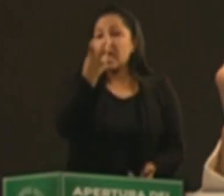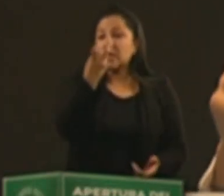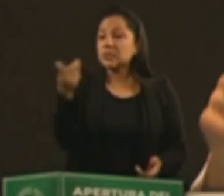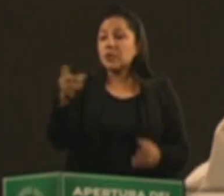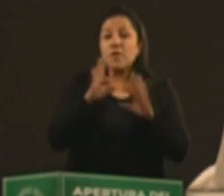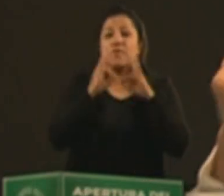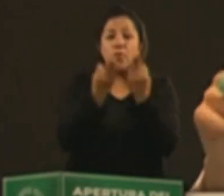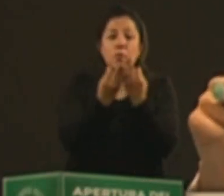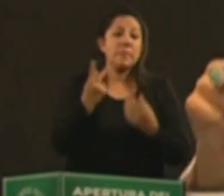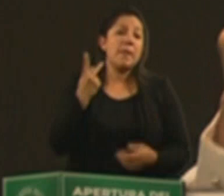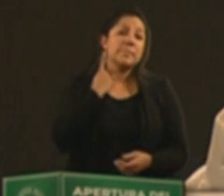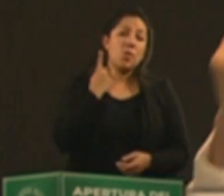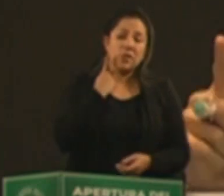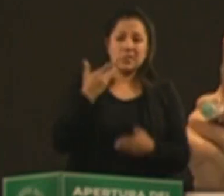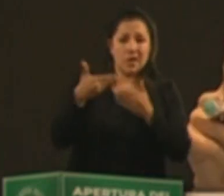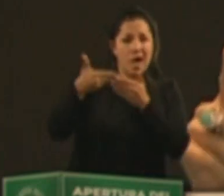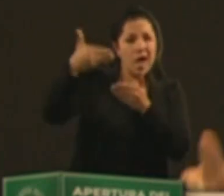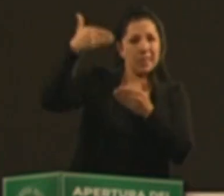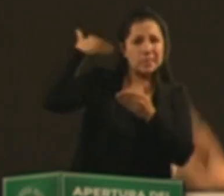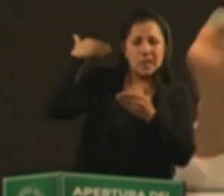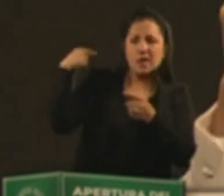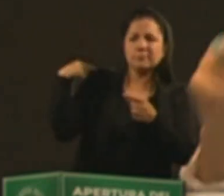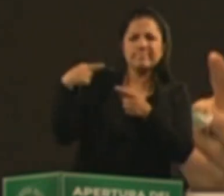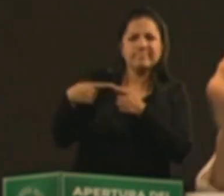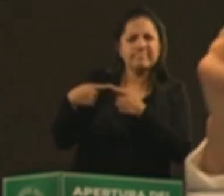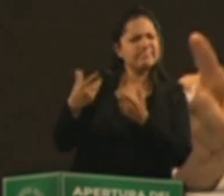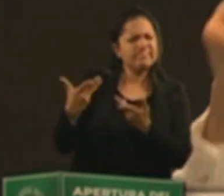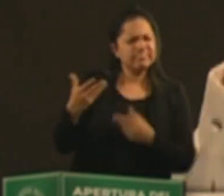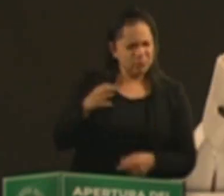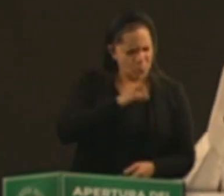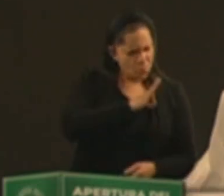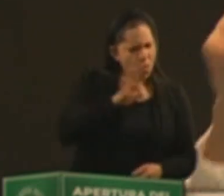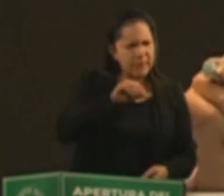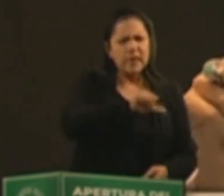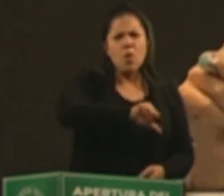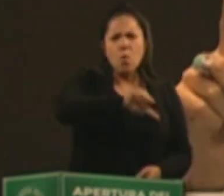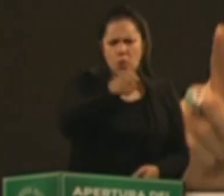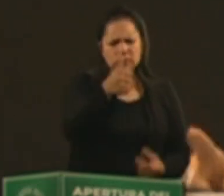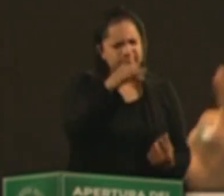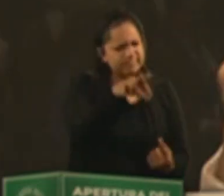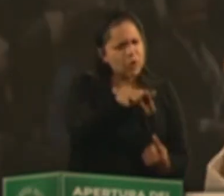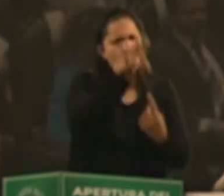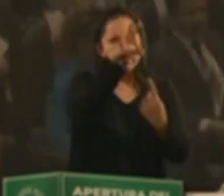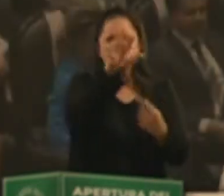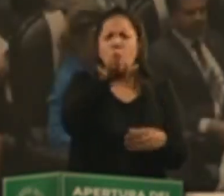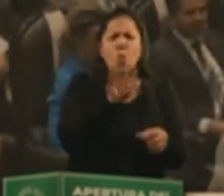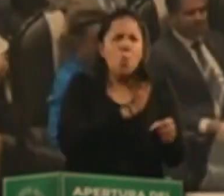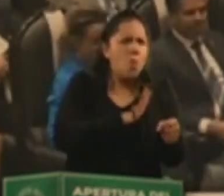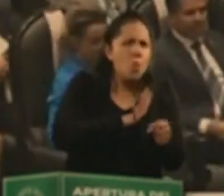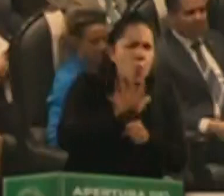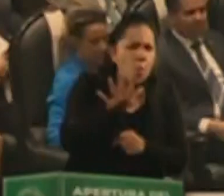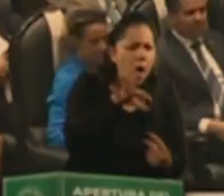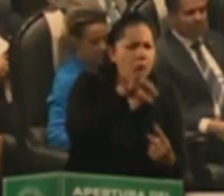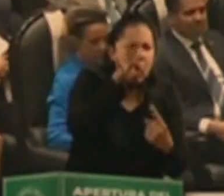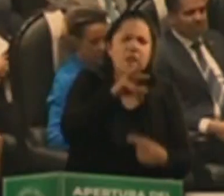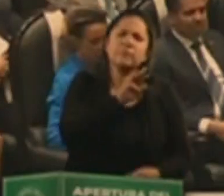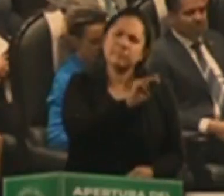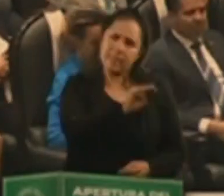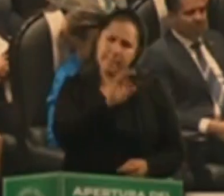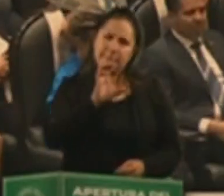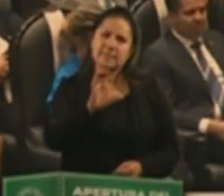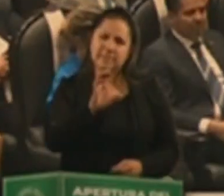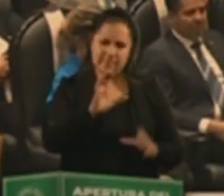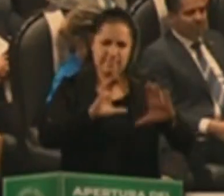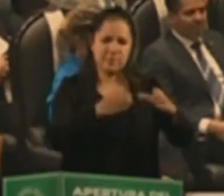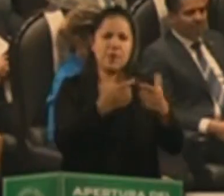opción es Movimiento Ciudadano. A través de nuestros buenos gobiernos, a través a quienes